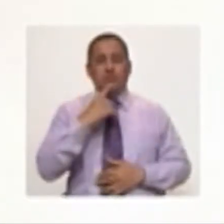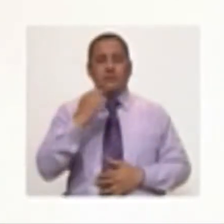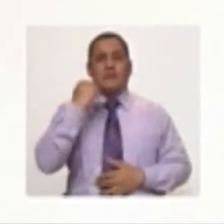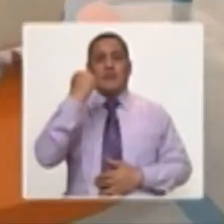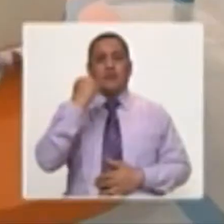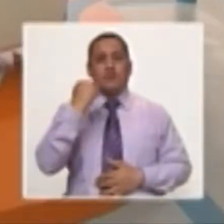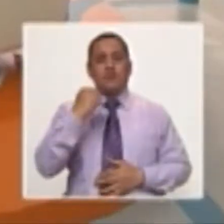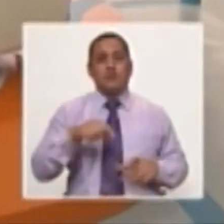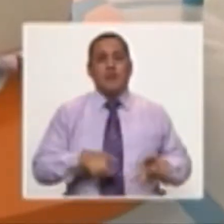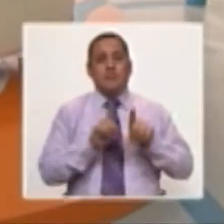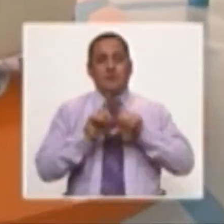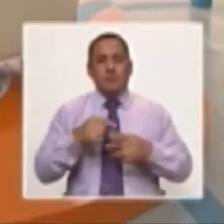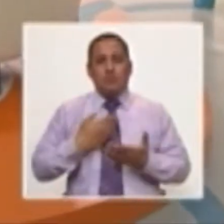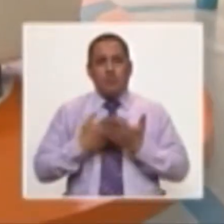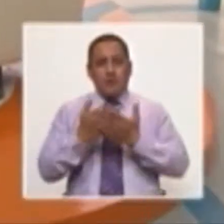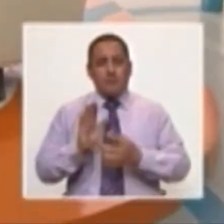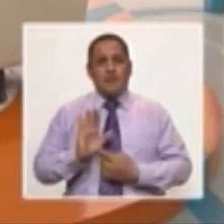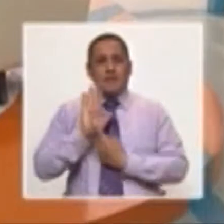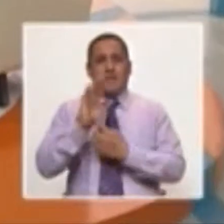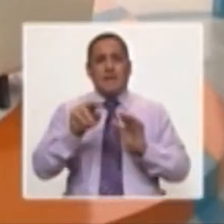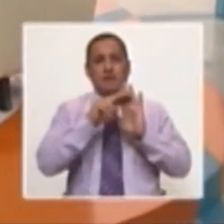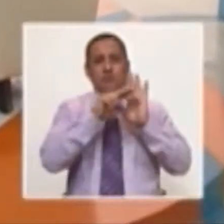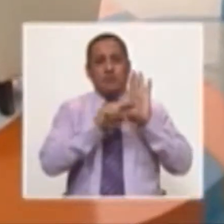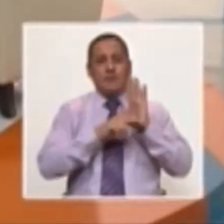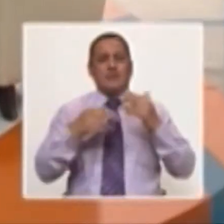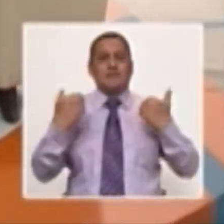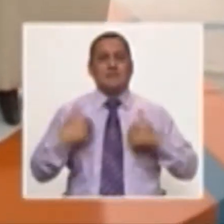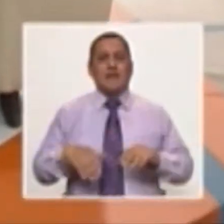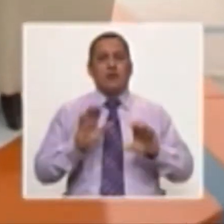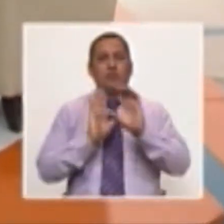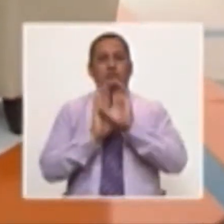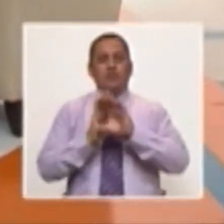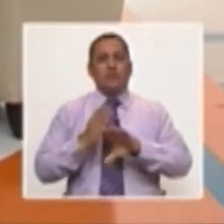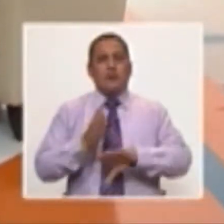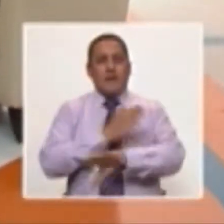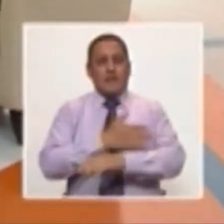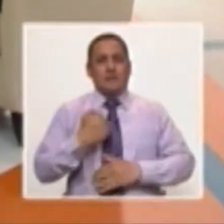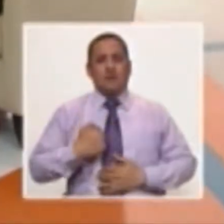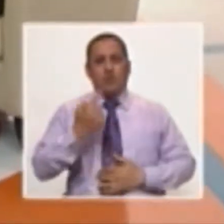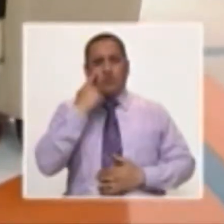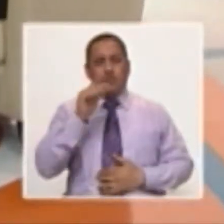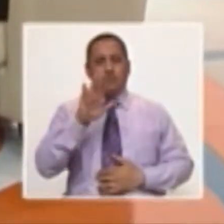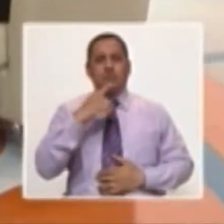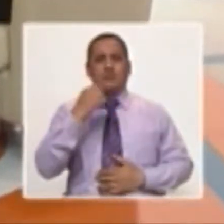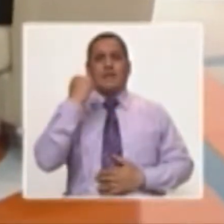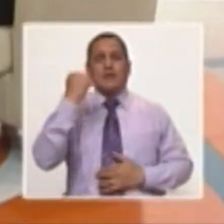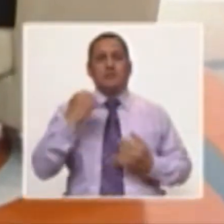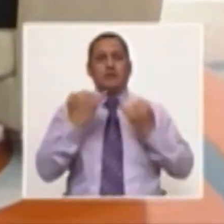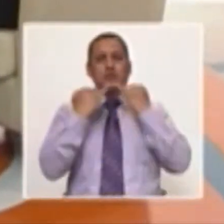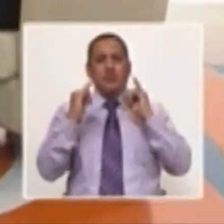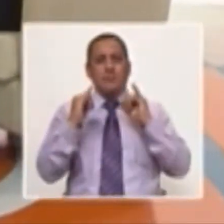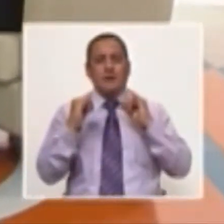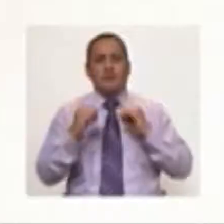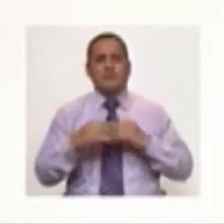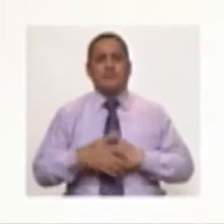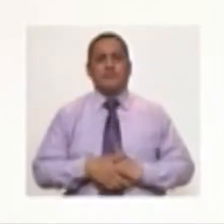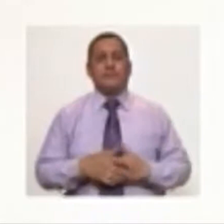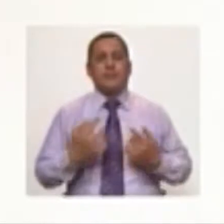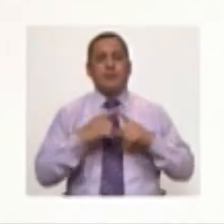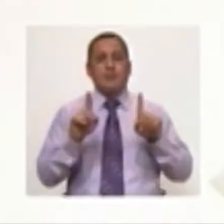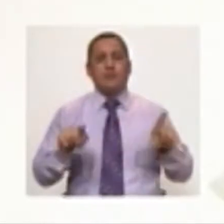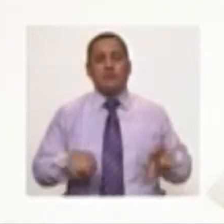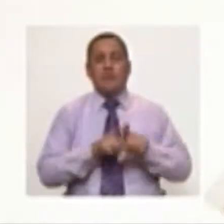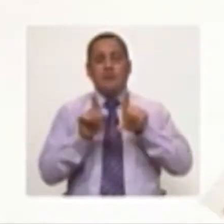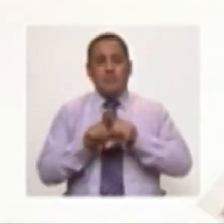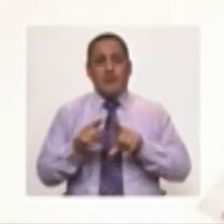derechos lingüísticos consagrados por esta norma. Ya la Constitución los reconoce, derecho al idioma, dice nuestra Constitución,